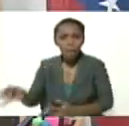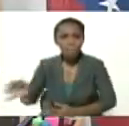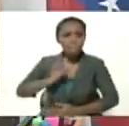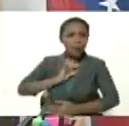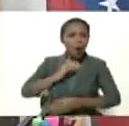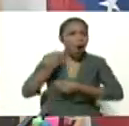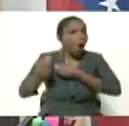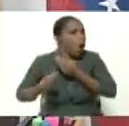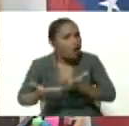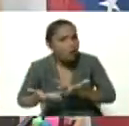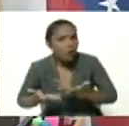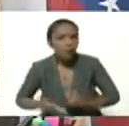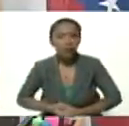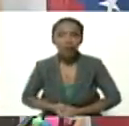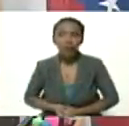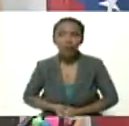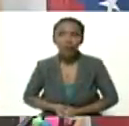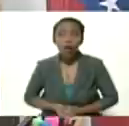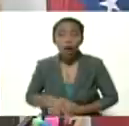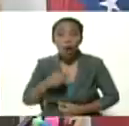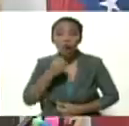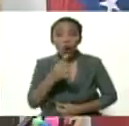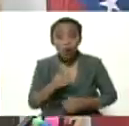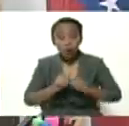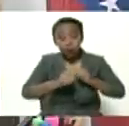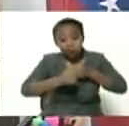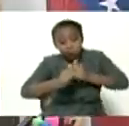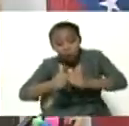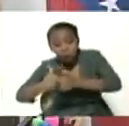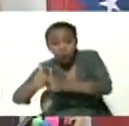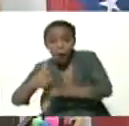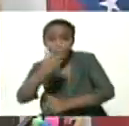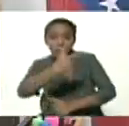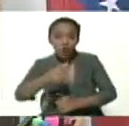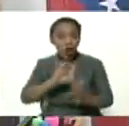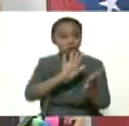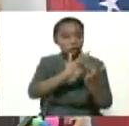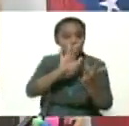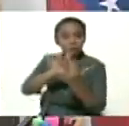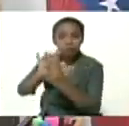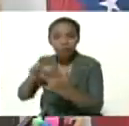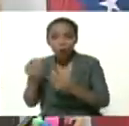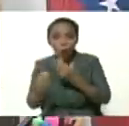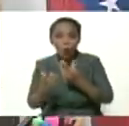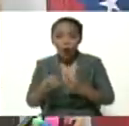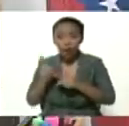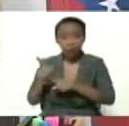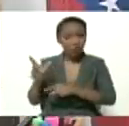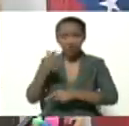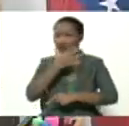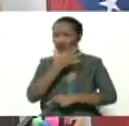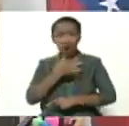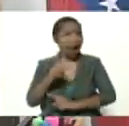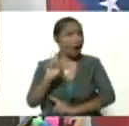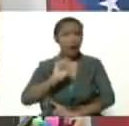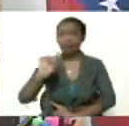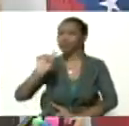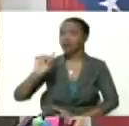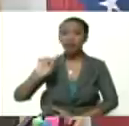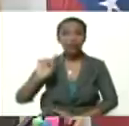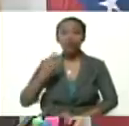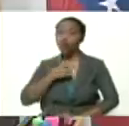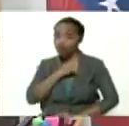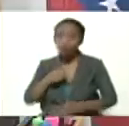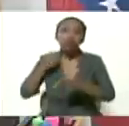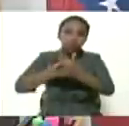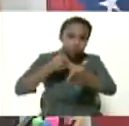infectado, y bueno, todo el seguimiento de las personas que ha tocado. Esto no es fácil. Esto no es fácil. Estamos